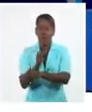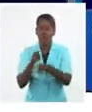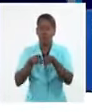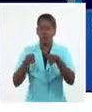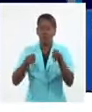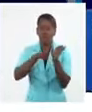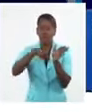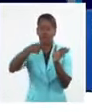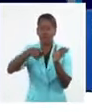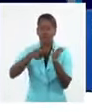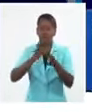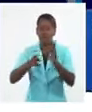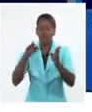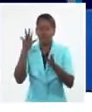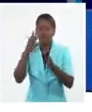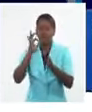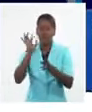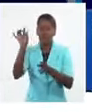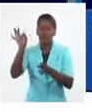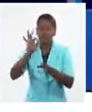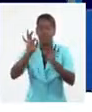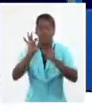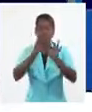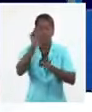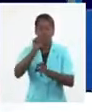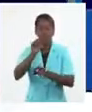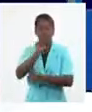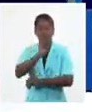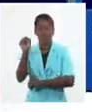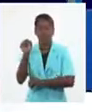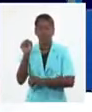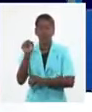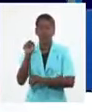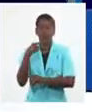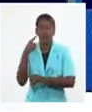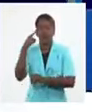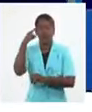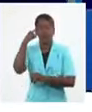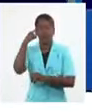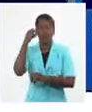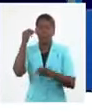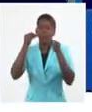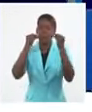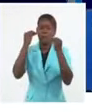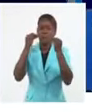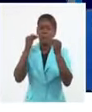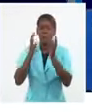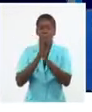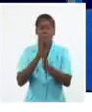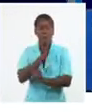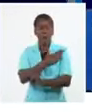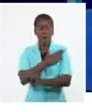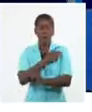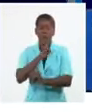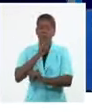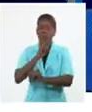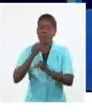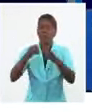los directores de las películas latinoamericanas aquí, y habíamos pensado en un principio hacerlo en marzo. La situación no pudo